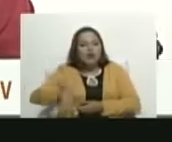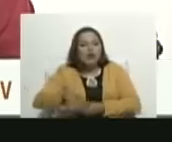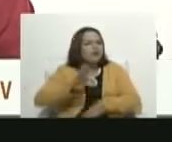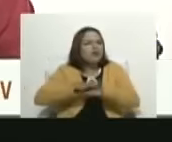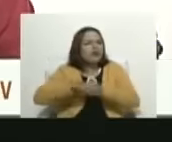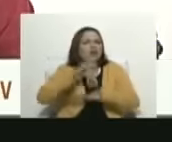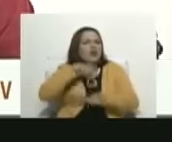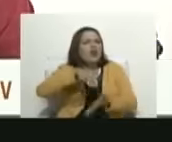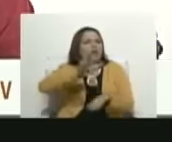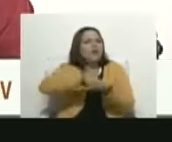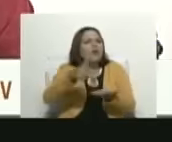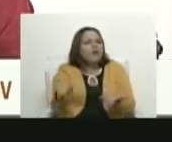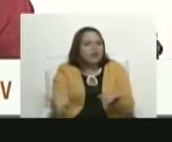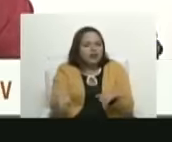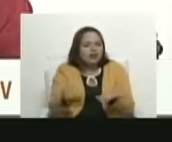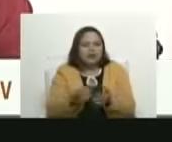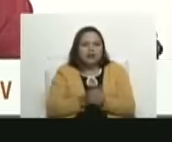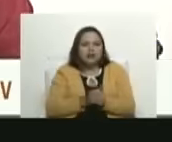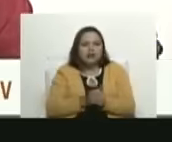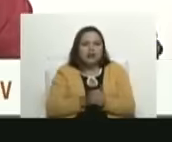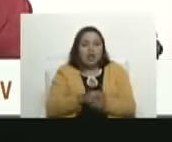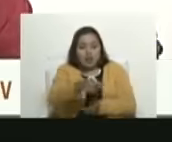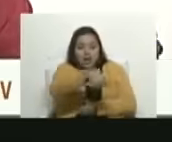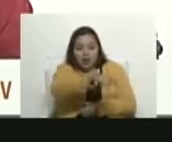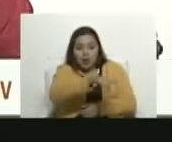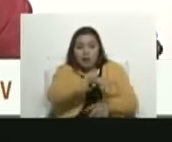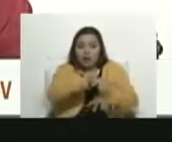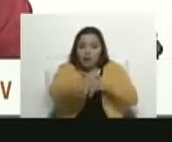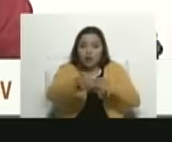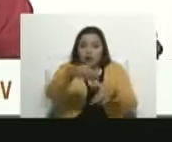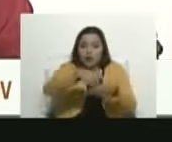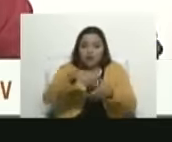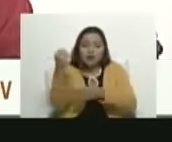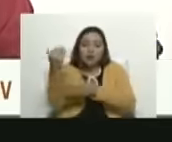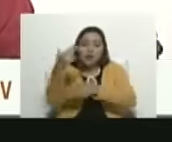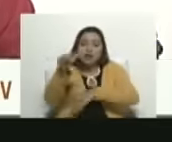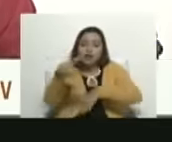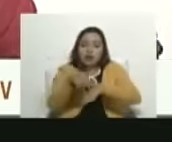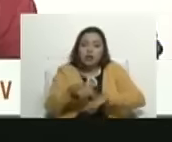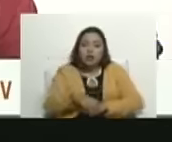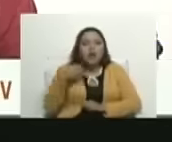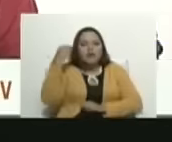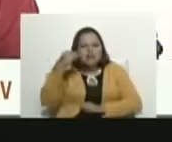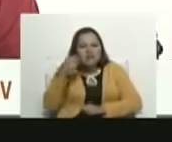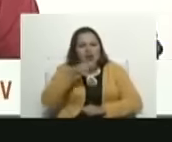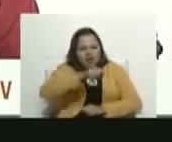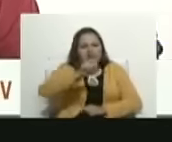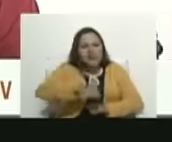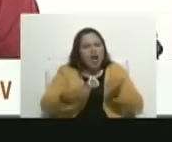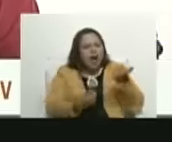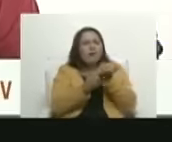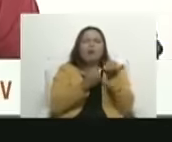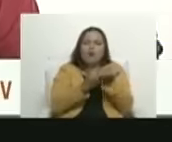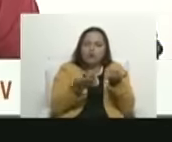aprobaron? Si ellos eran mayoría en la Asamblea, si creían en eso,